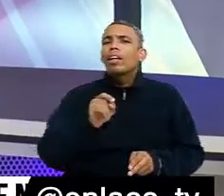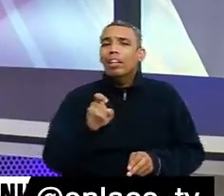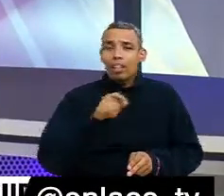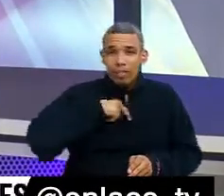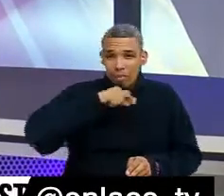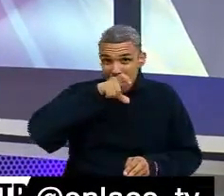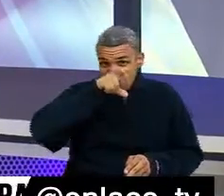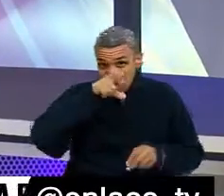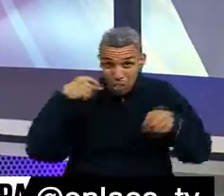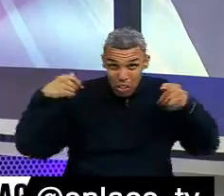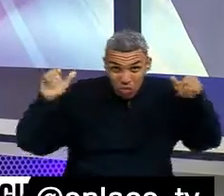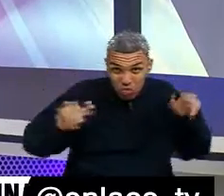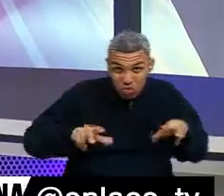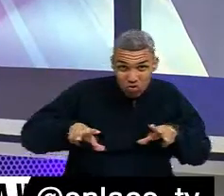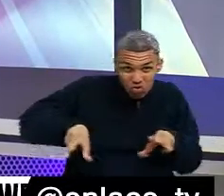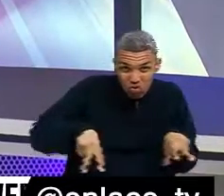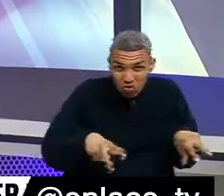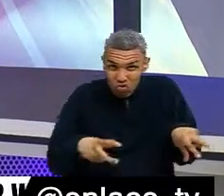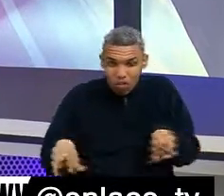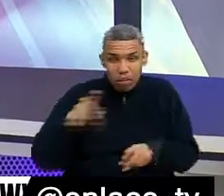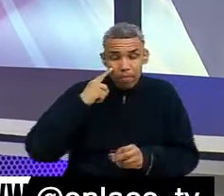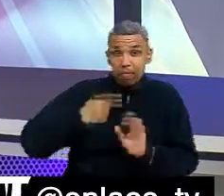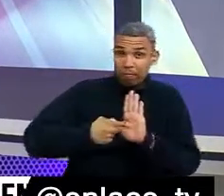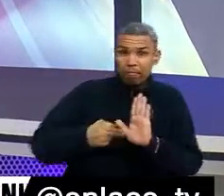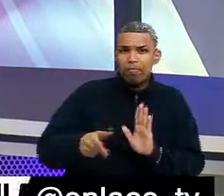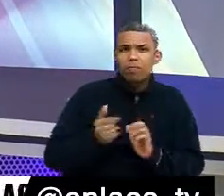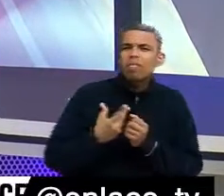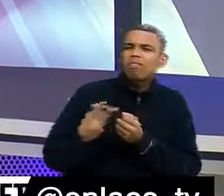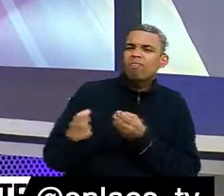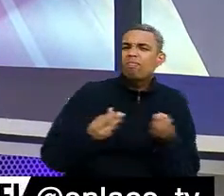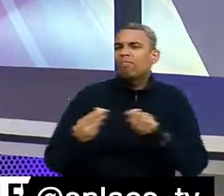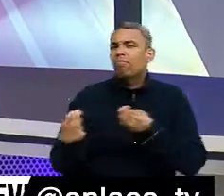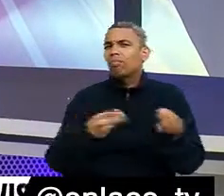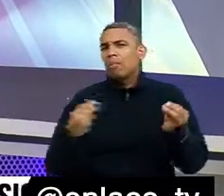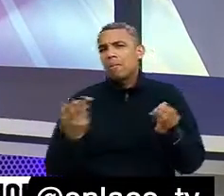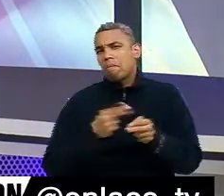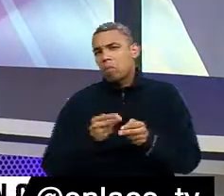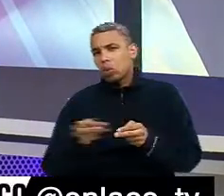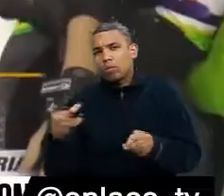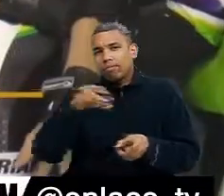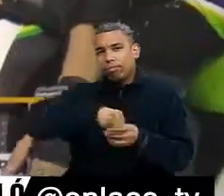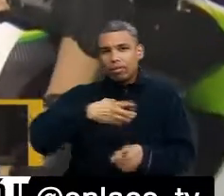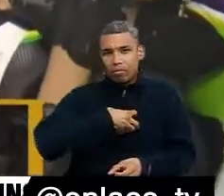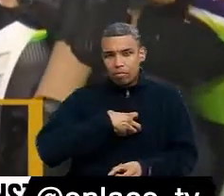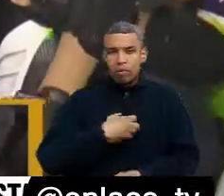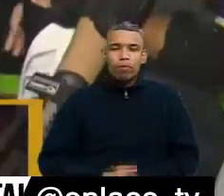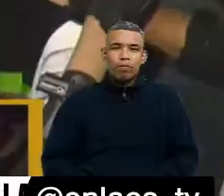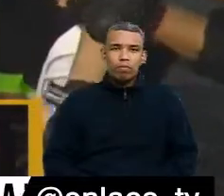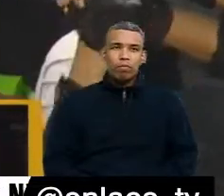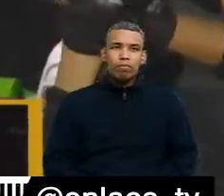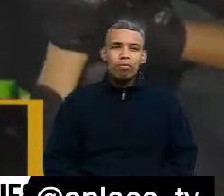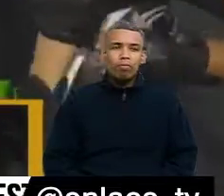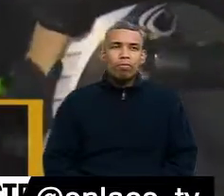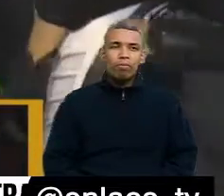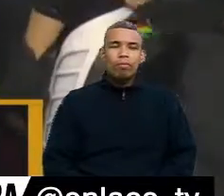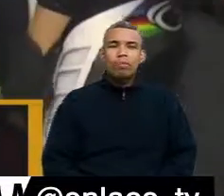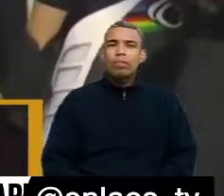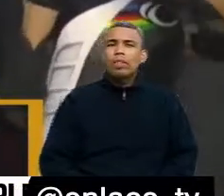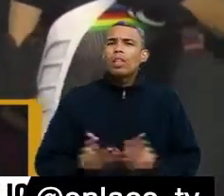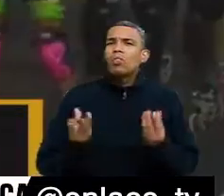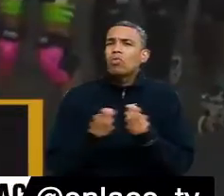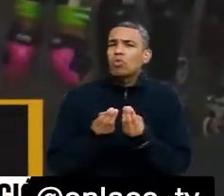municipios de la región y departamentos aledaños estarán en competencia en Barranca Bermeja. En esta oportunidad, dirigentes de la Escuela